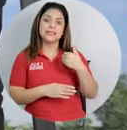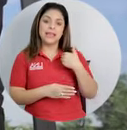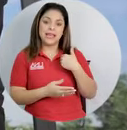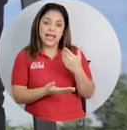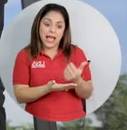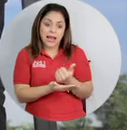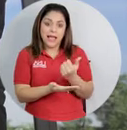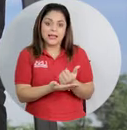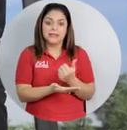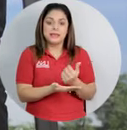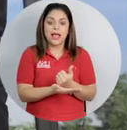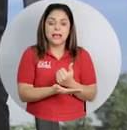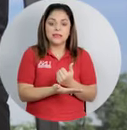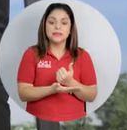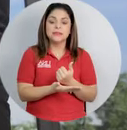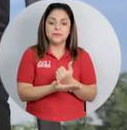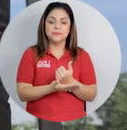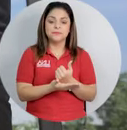intermediación financiera, de que adquiere,